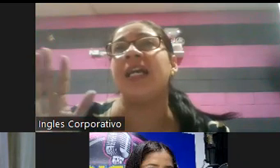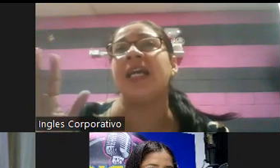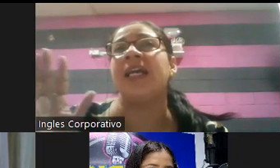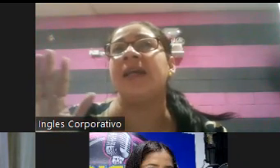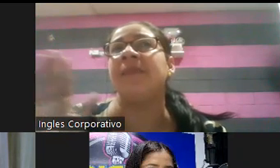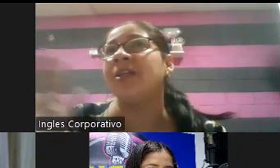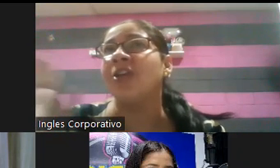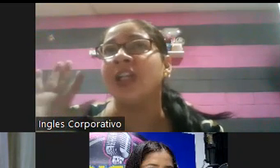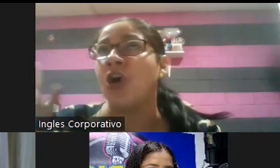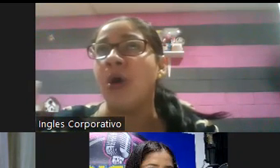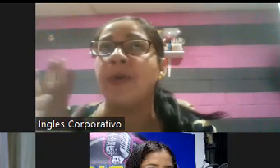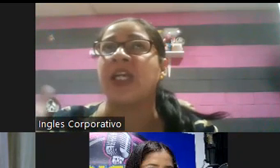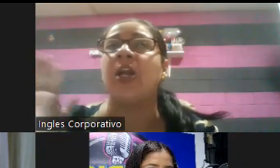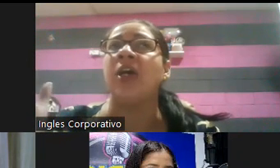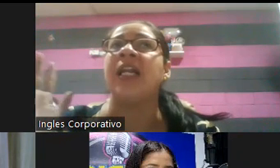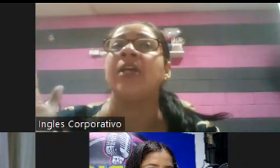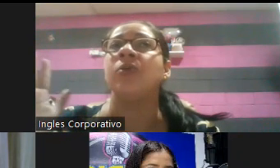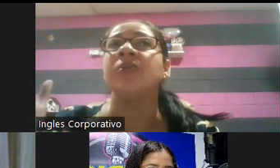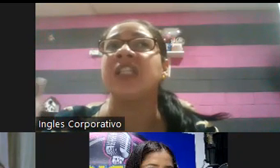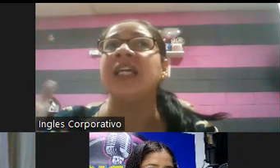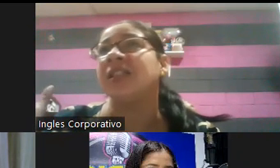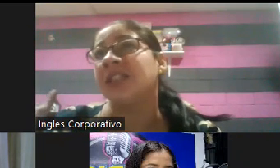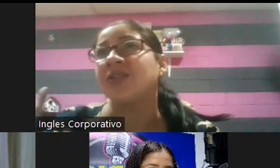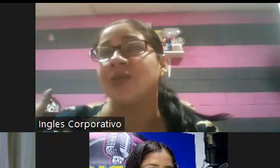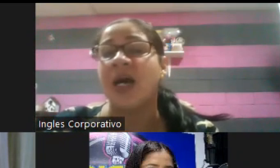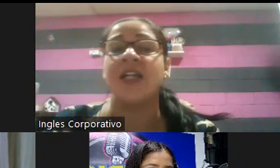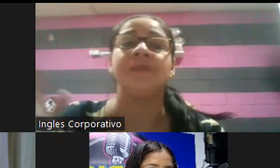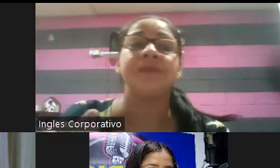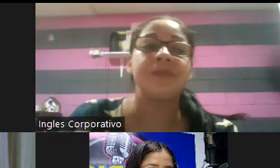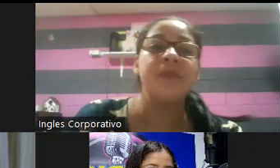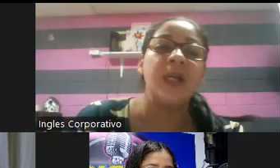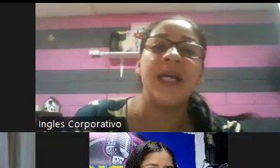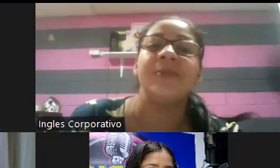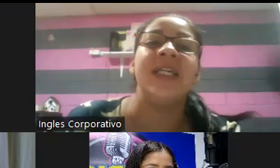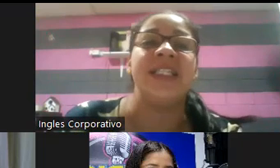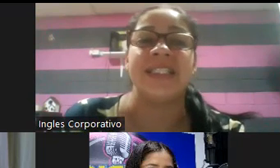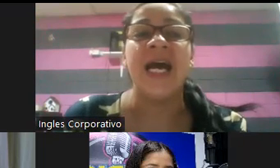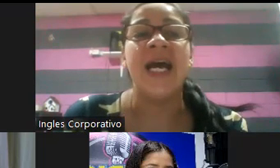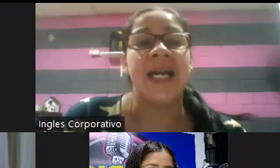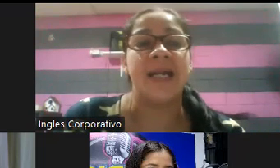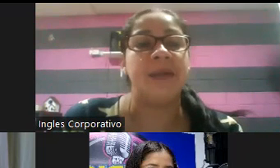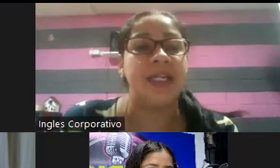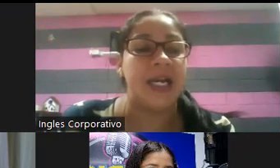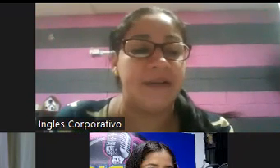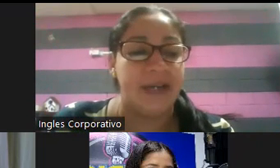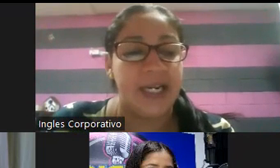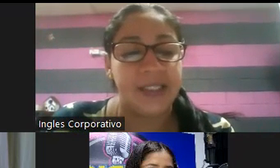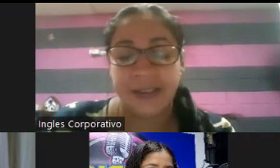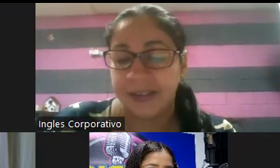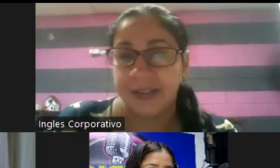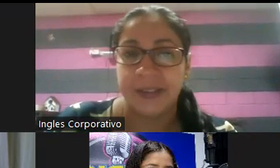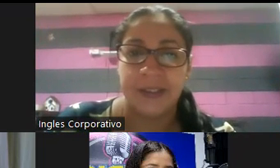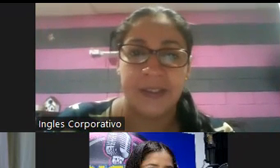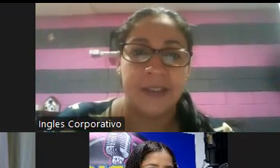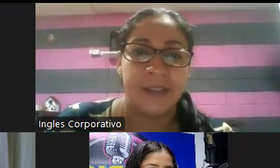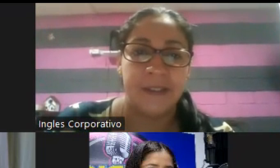estar en medio de todo porque es lo que le ayuda a usted a entender a su usuario voy a tomar lista Carmen María